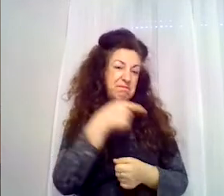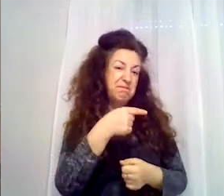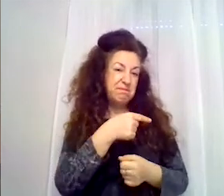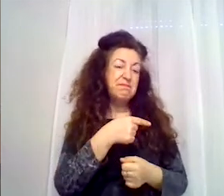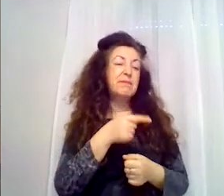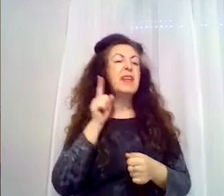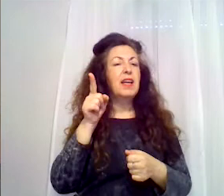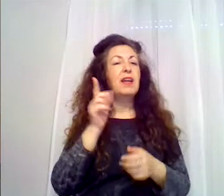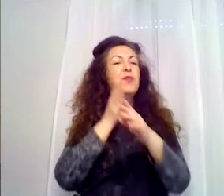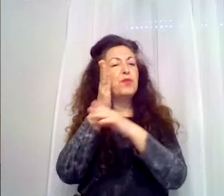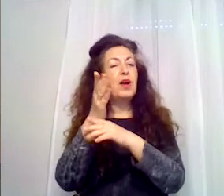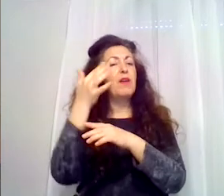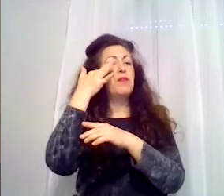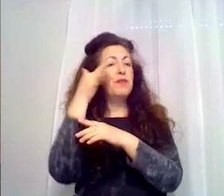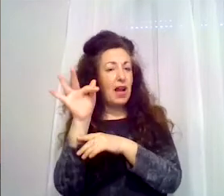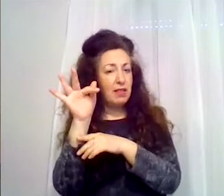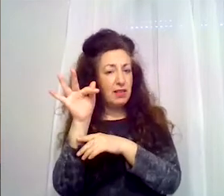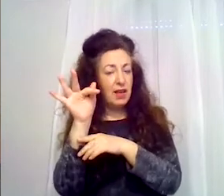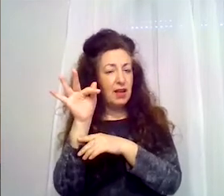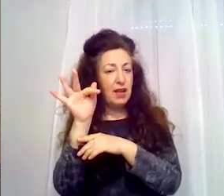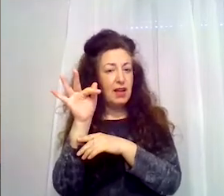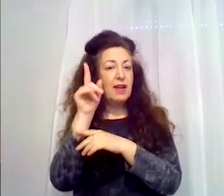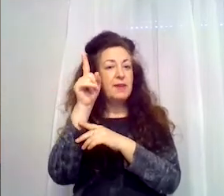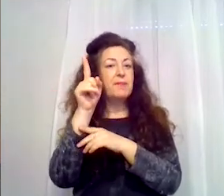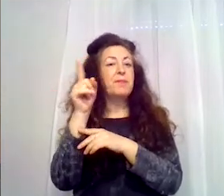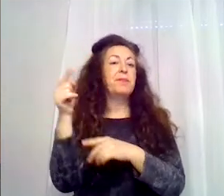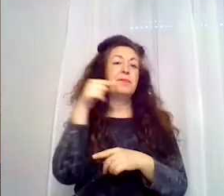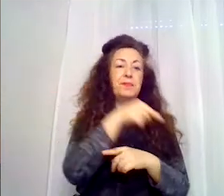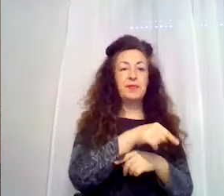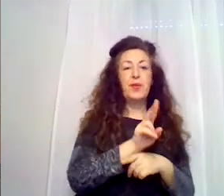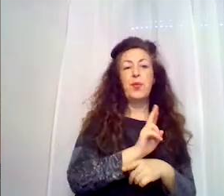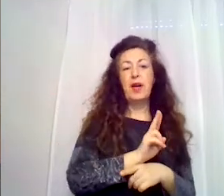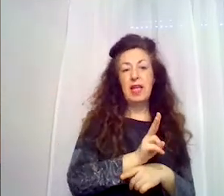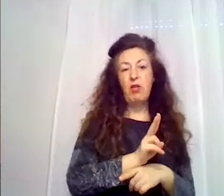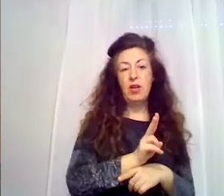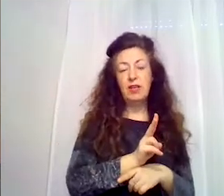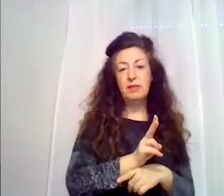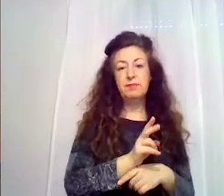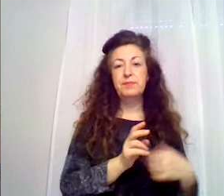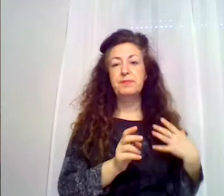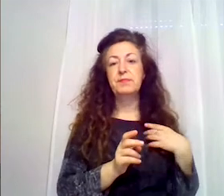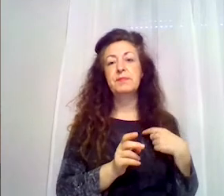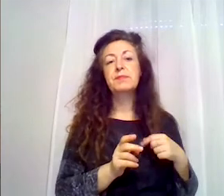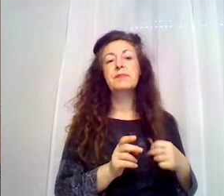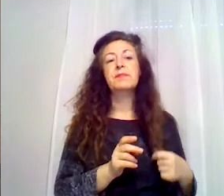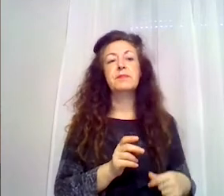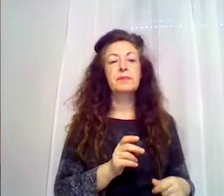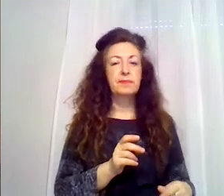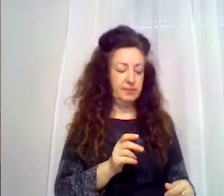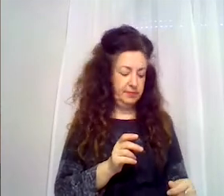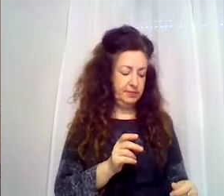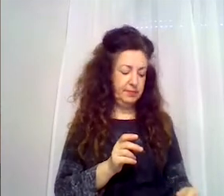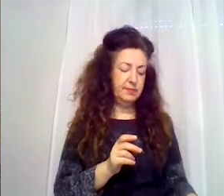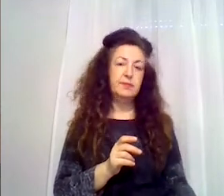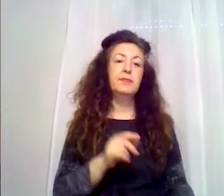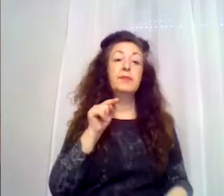Matthews, que entra como alumno nuevo, y lo llamativo, que lo vemos arriba en ese folio a la derecha, es la nota que hay al margen,